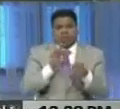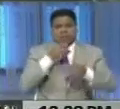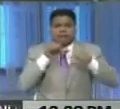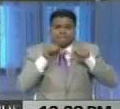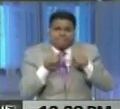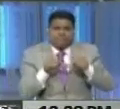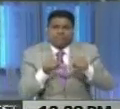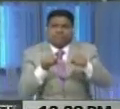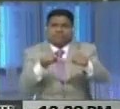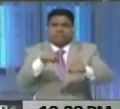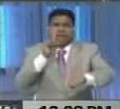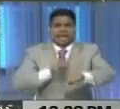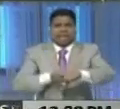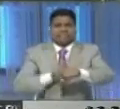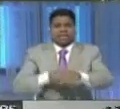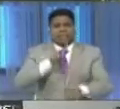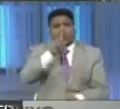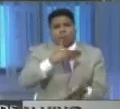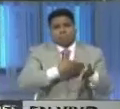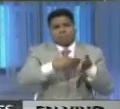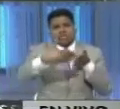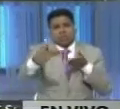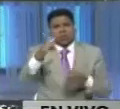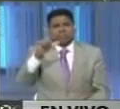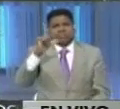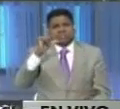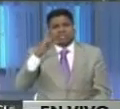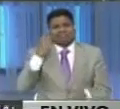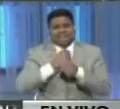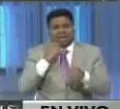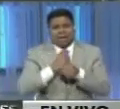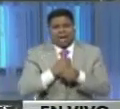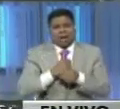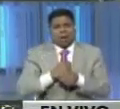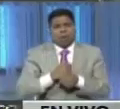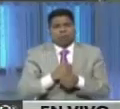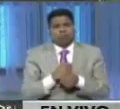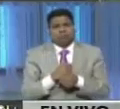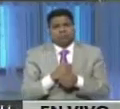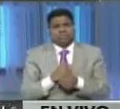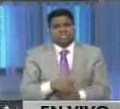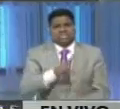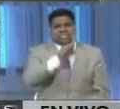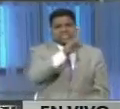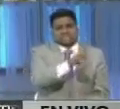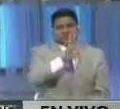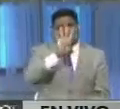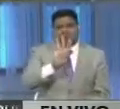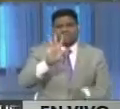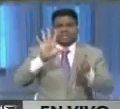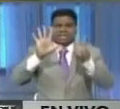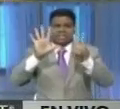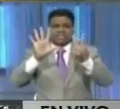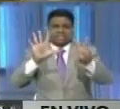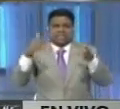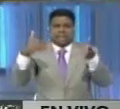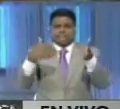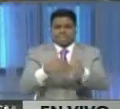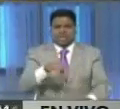hemos logrado más de un millón de horas hombre más de 147000 hombres y mujeres